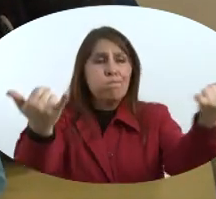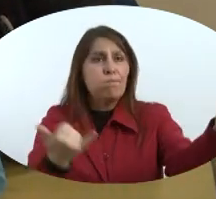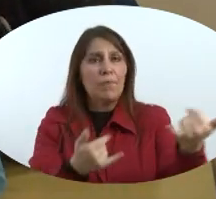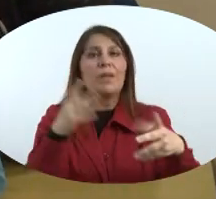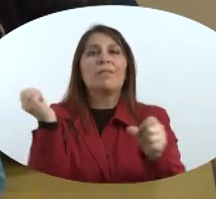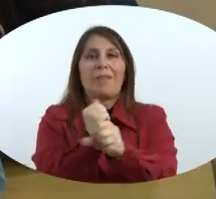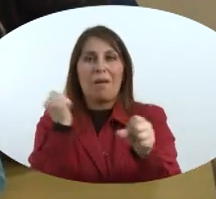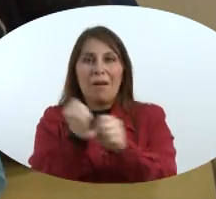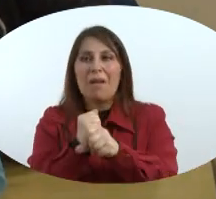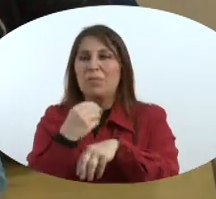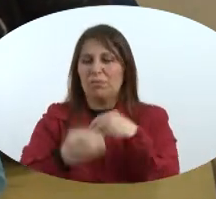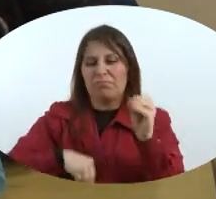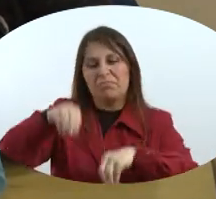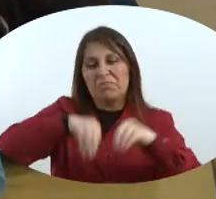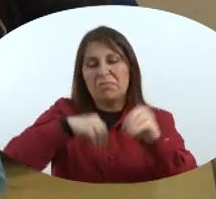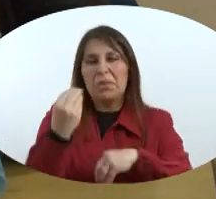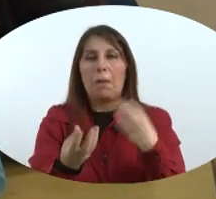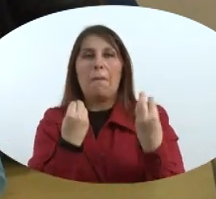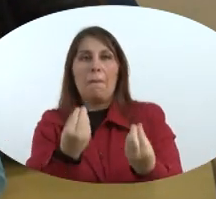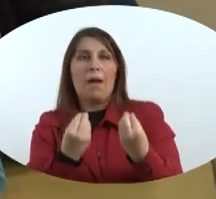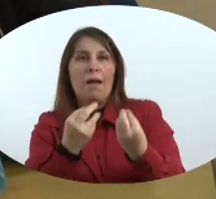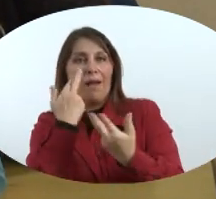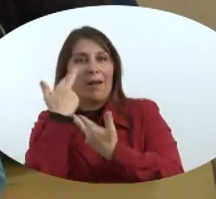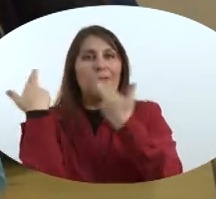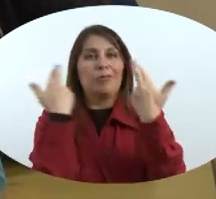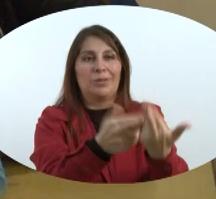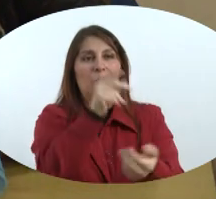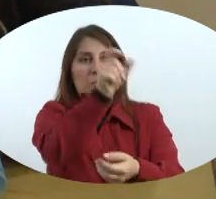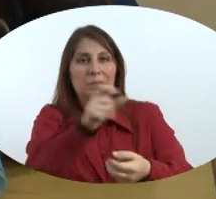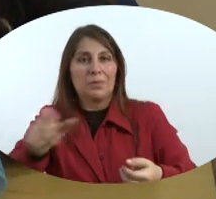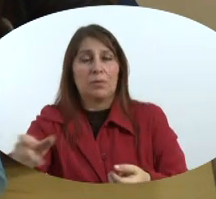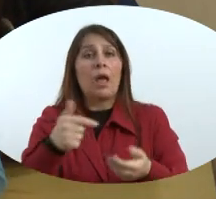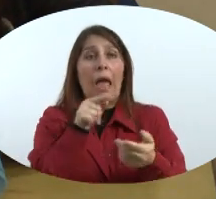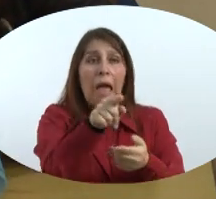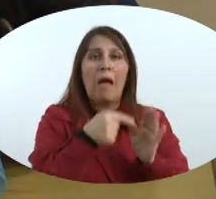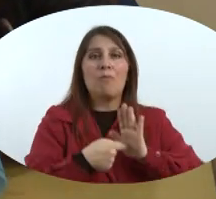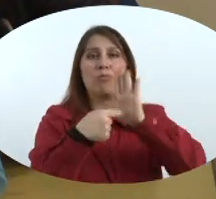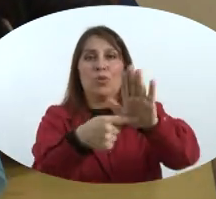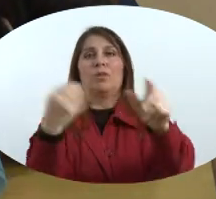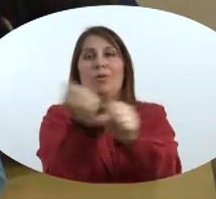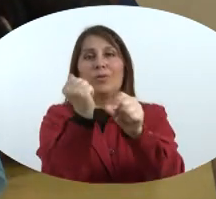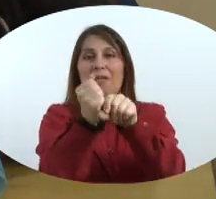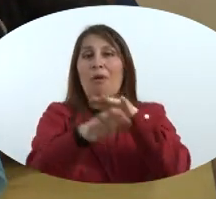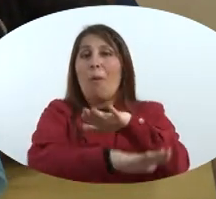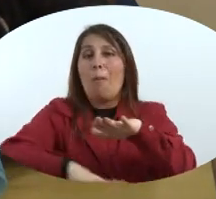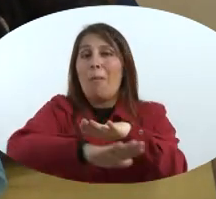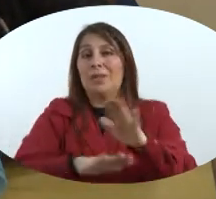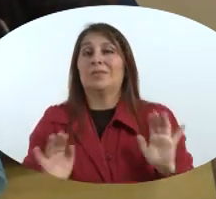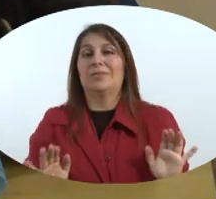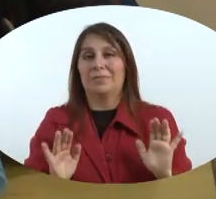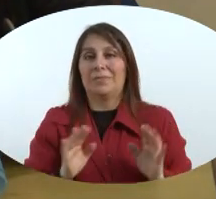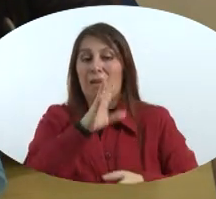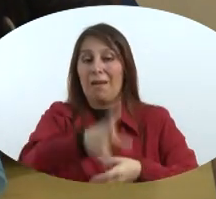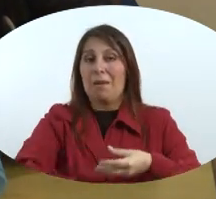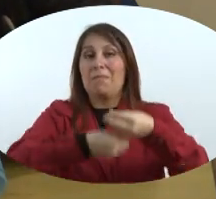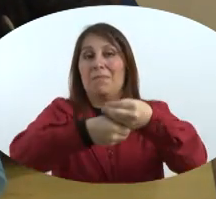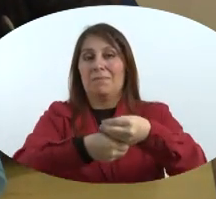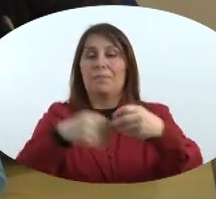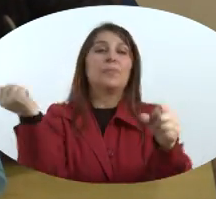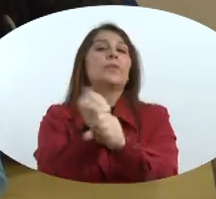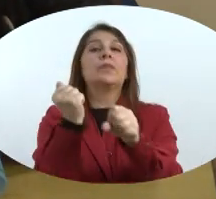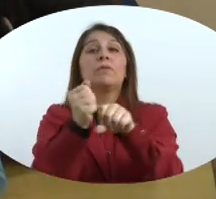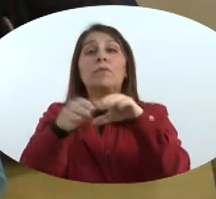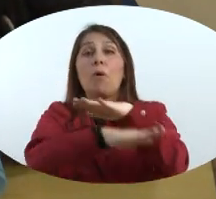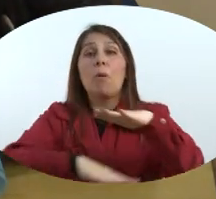estuvimos trabajando de la mano sacando adelante las reivindicaciones de la gente eso también es muestra del trabajo de base y una cuestión adicional yo creo que el